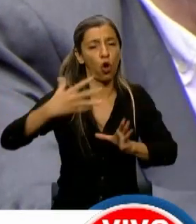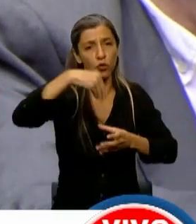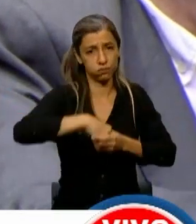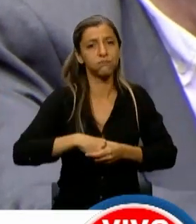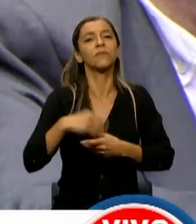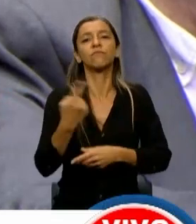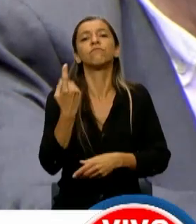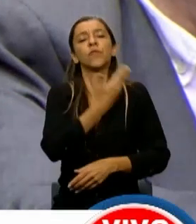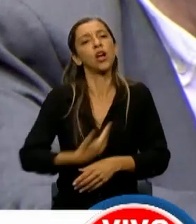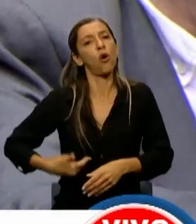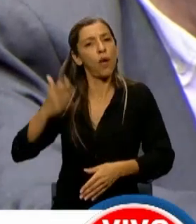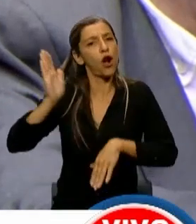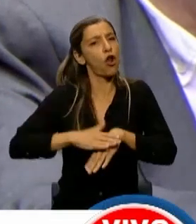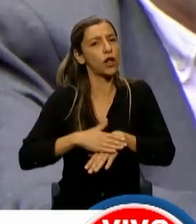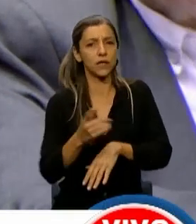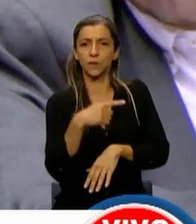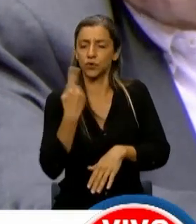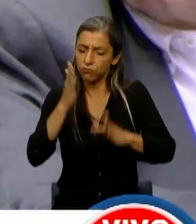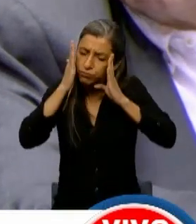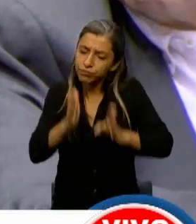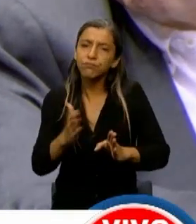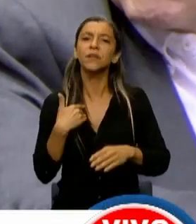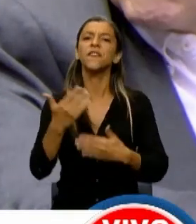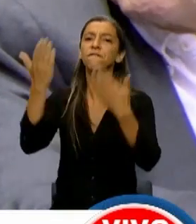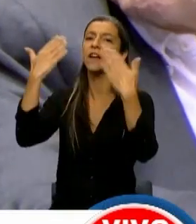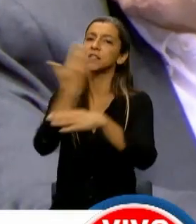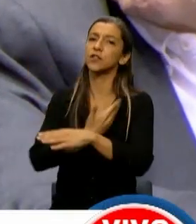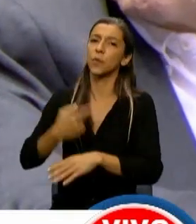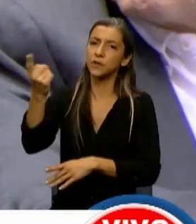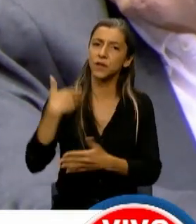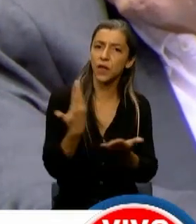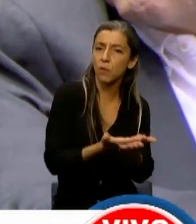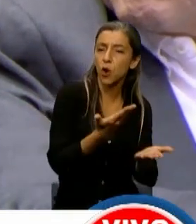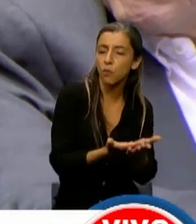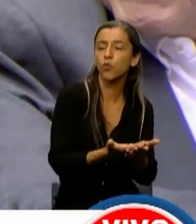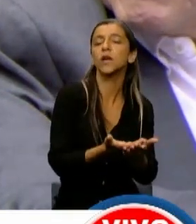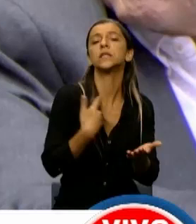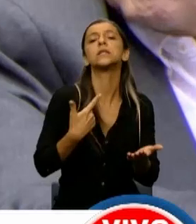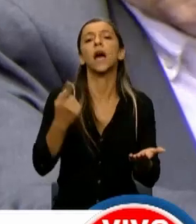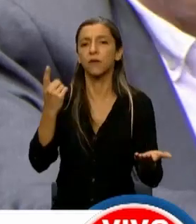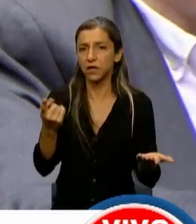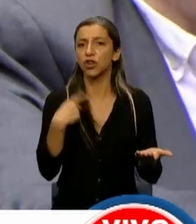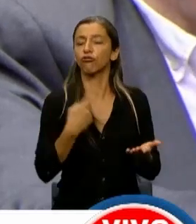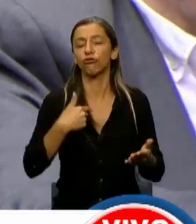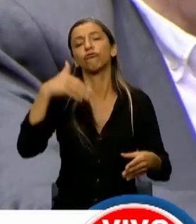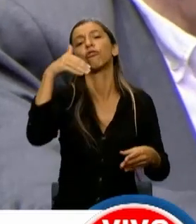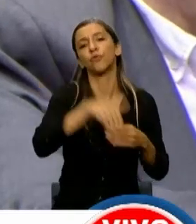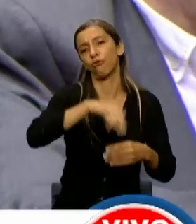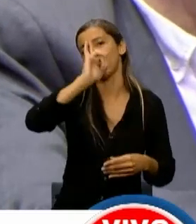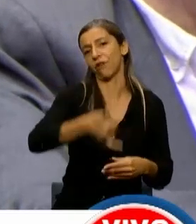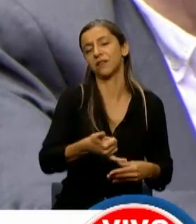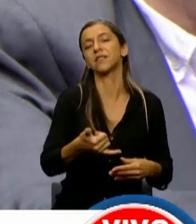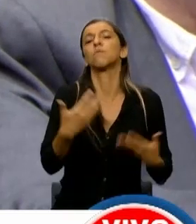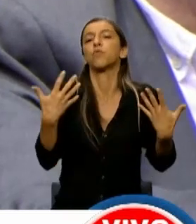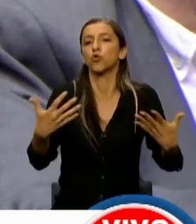como gobierno y por eso lo felicito a usted, presidente, que presentó esta iniciativa y por eso lo vamos a sancionar hoy con todo